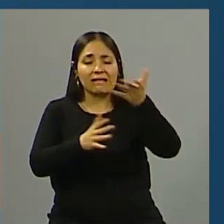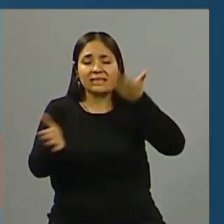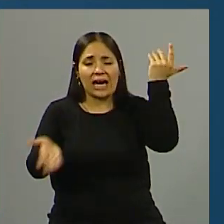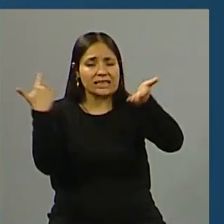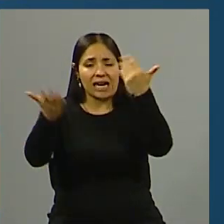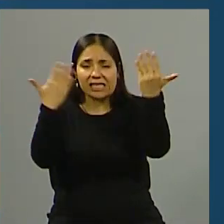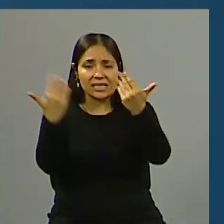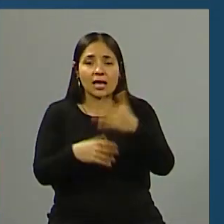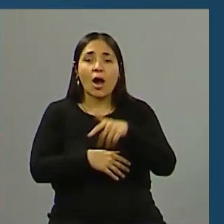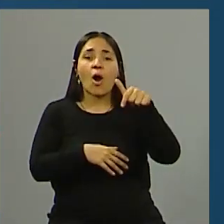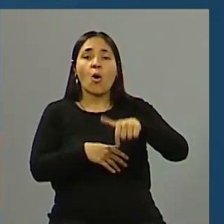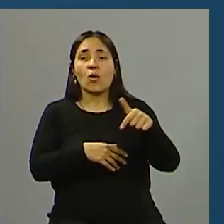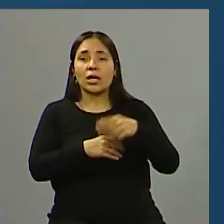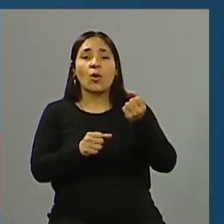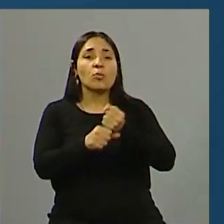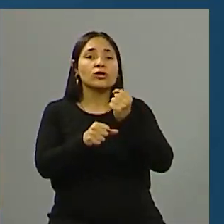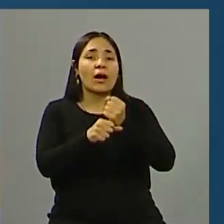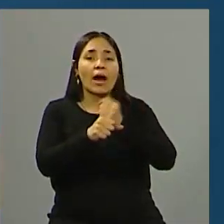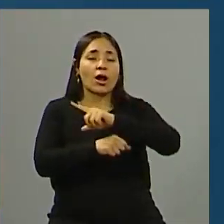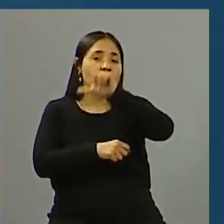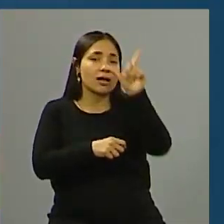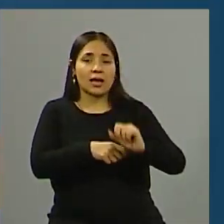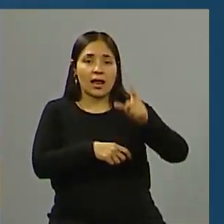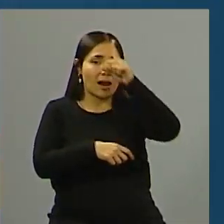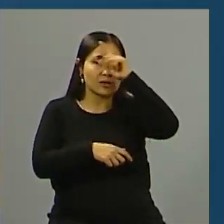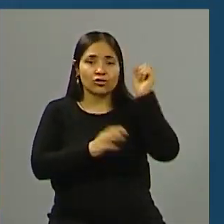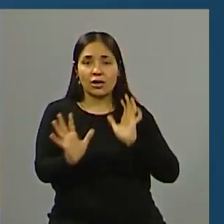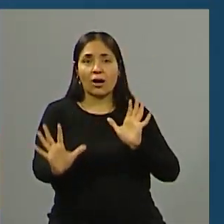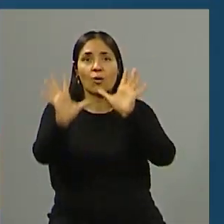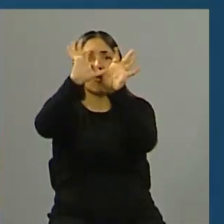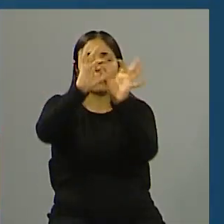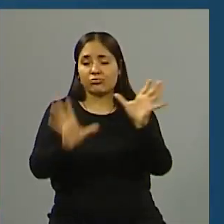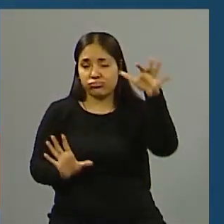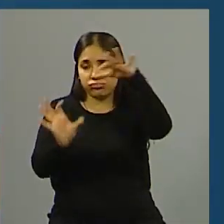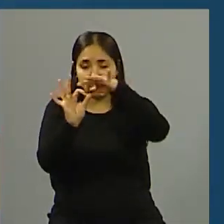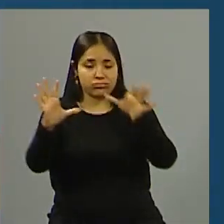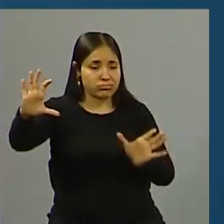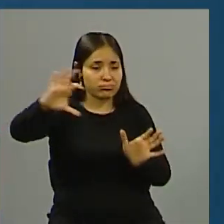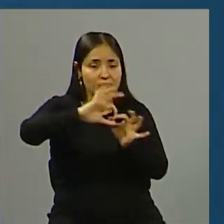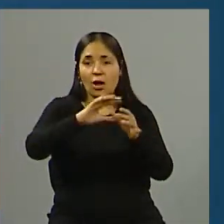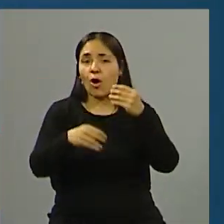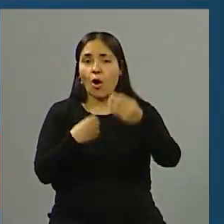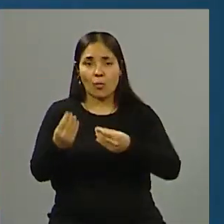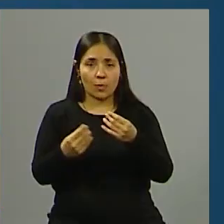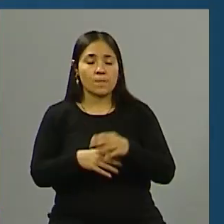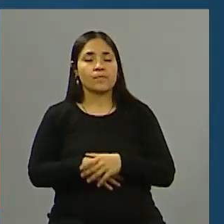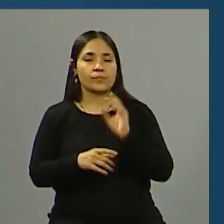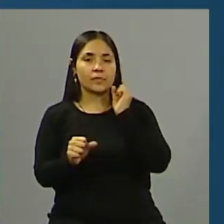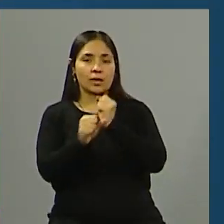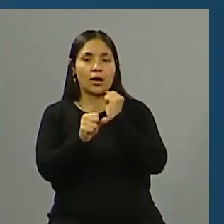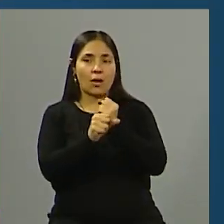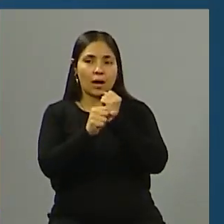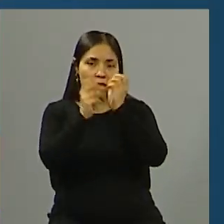puntos del país? A nivel nacional hemos puesto en marcha alrededor